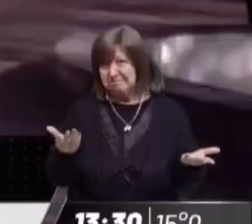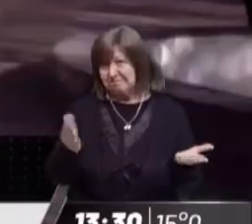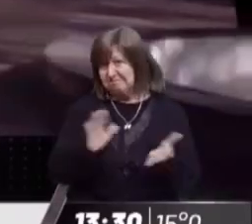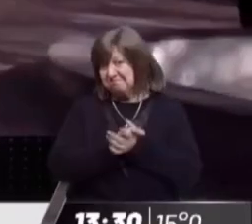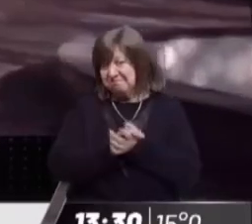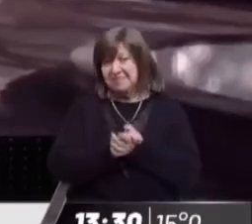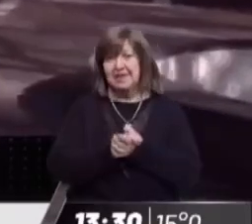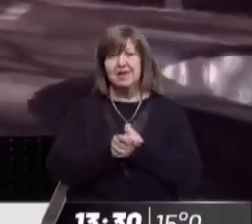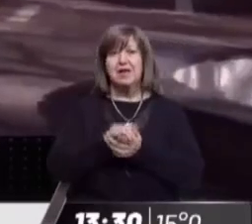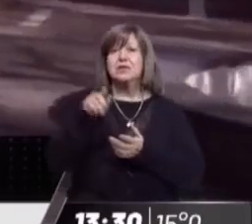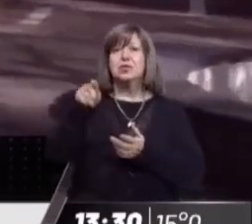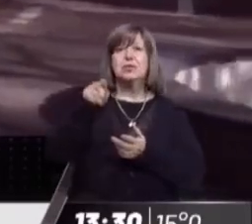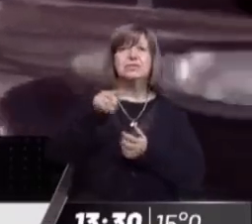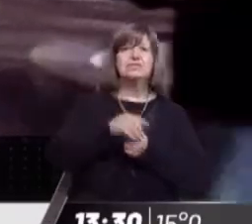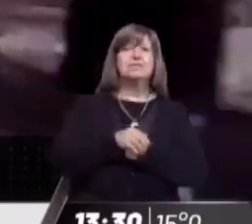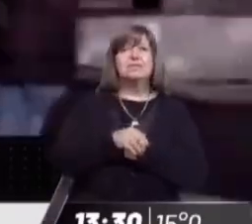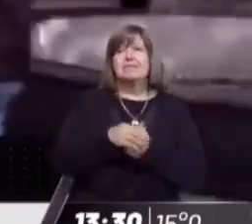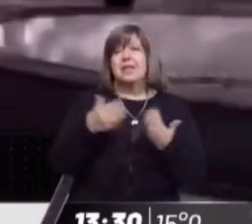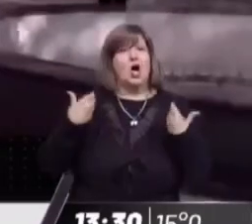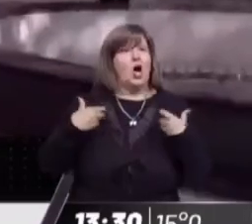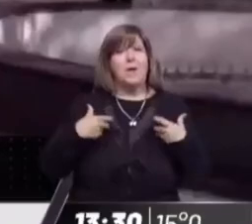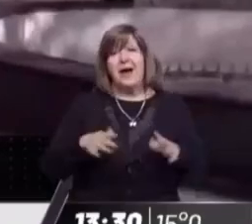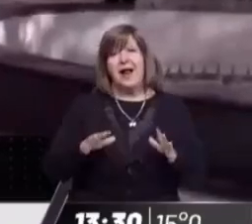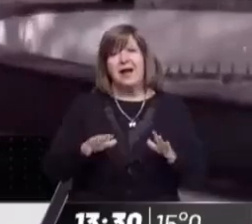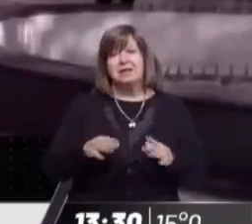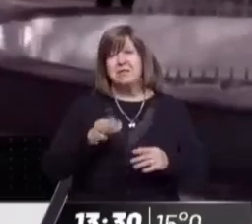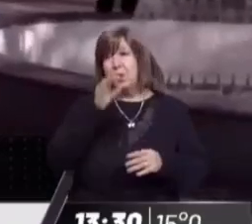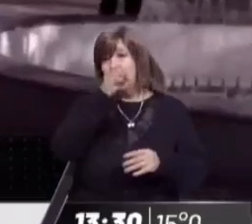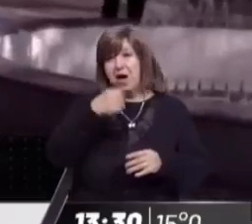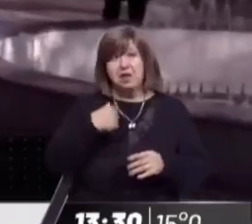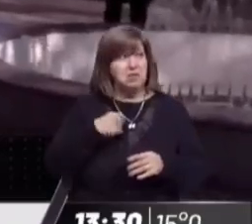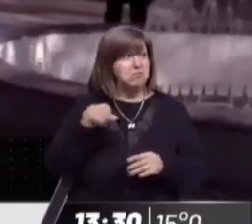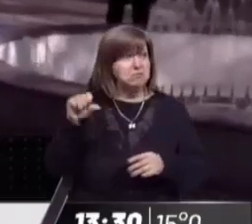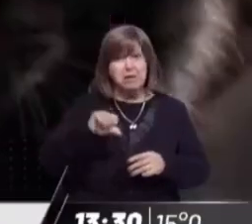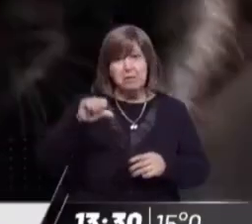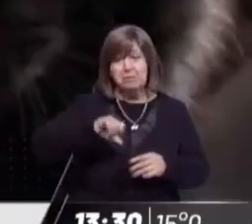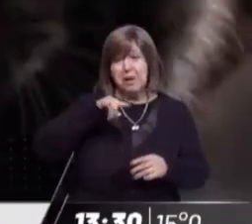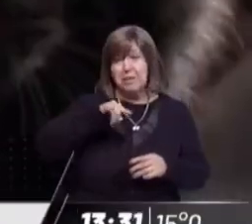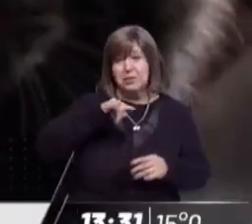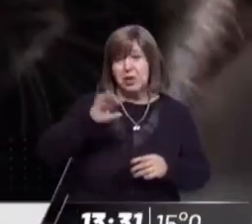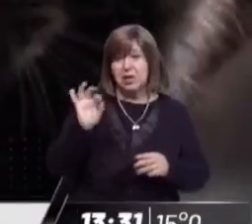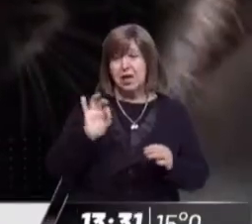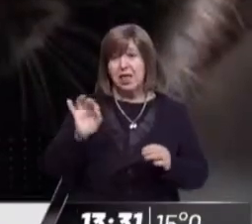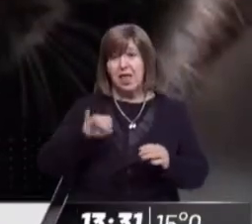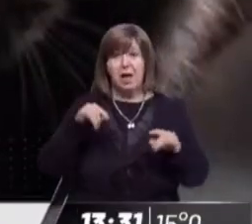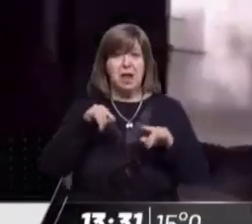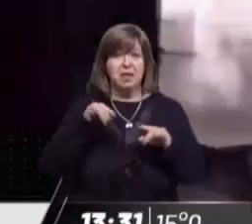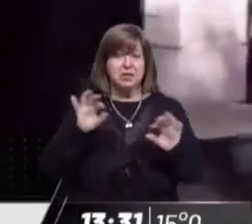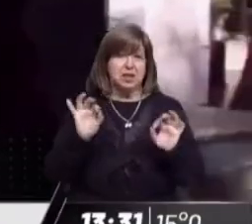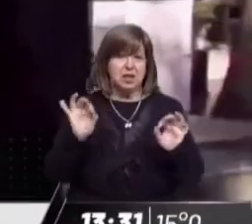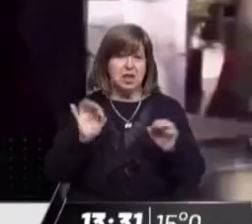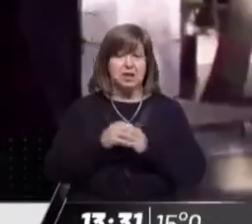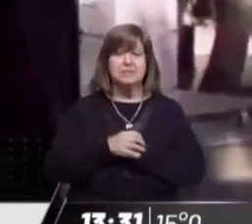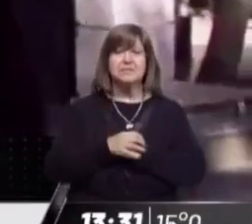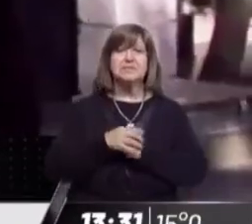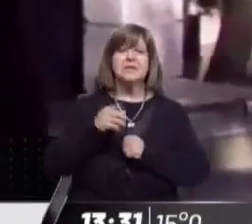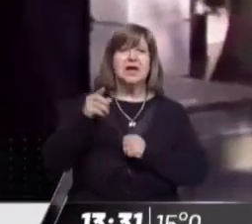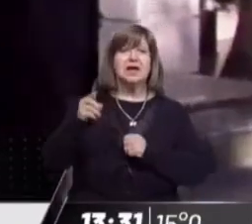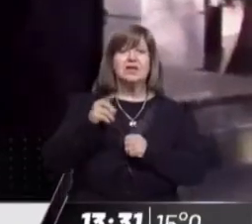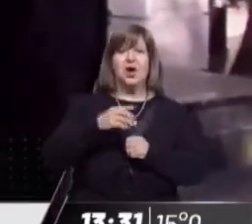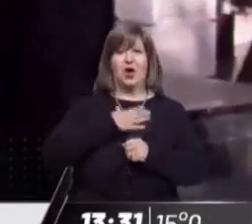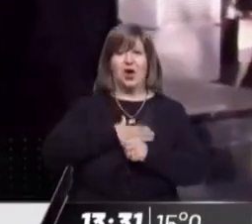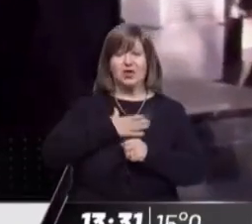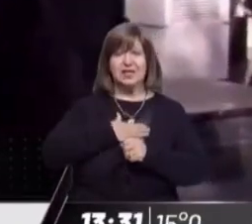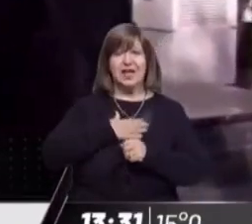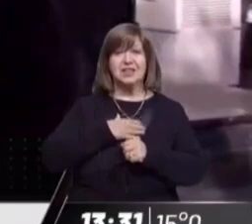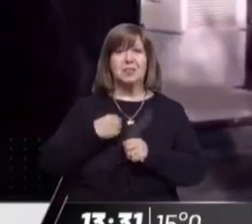13 Un día normal como todo nunca me ha pasado nada de esos días Así que para mí es lo normal una alegría muy grande porque